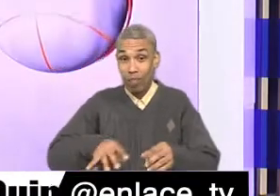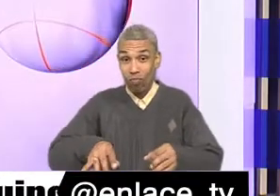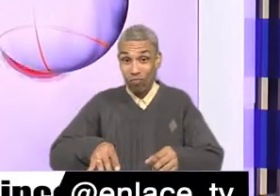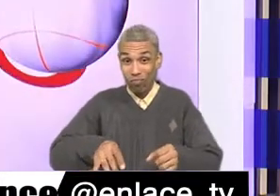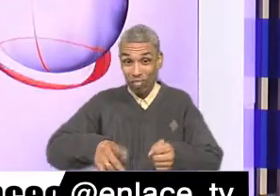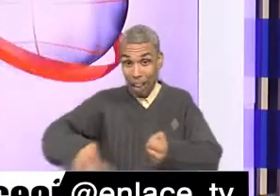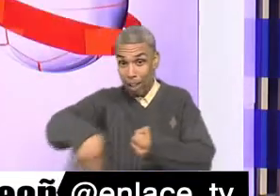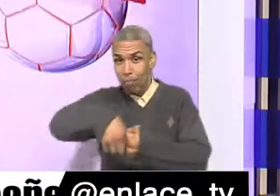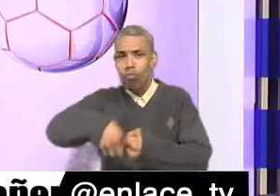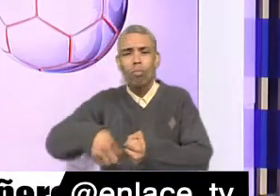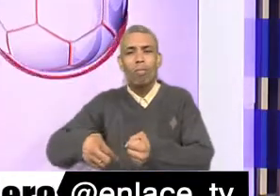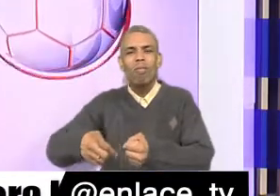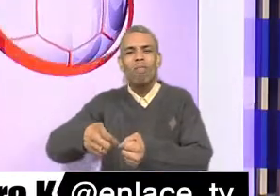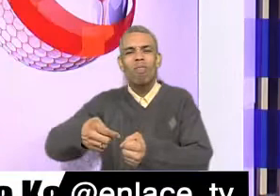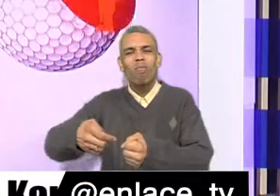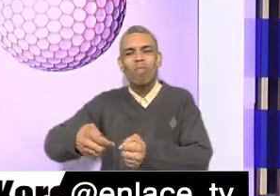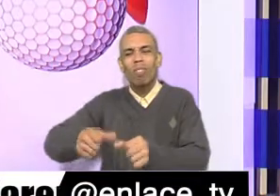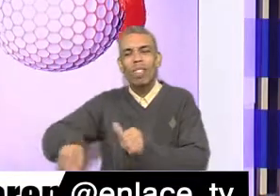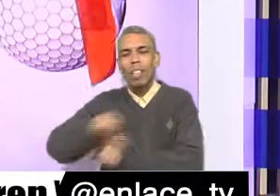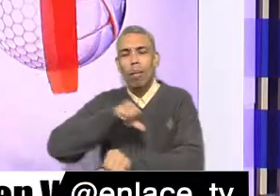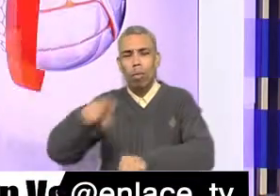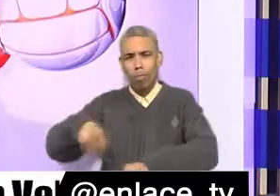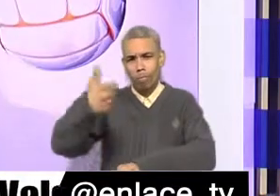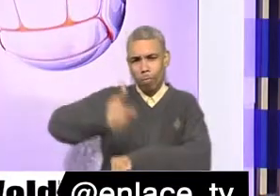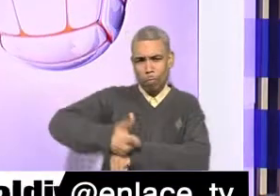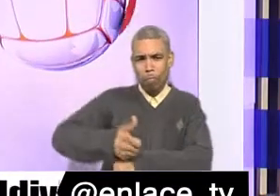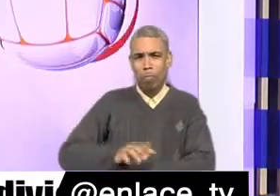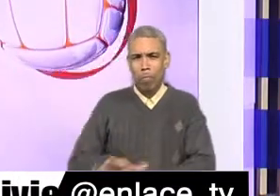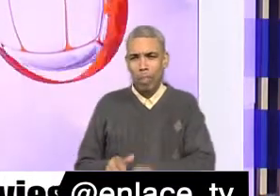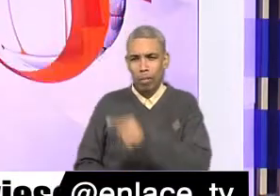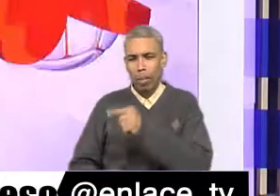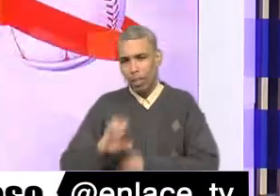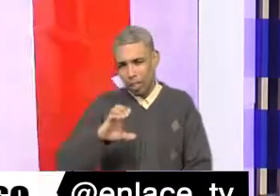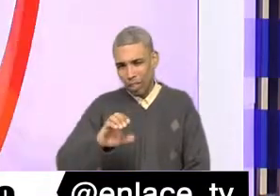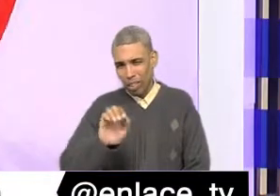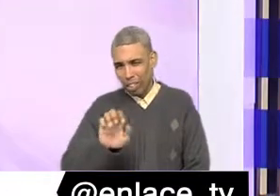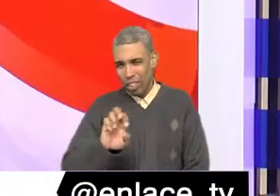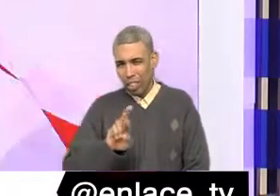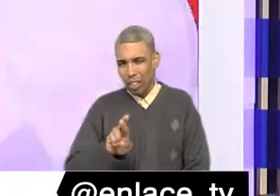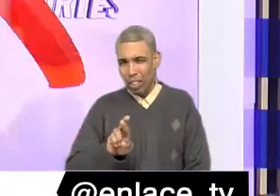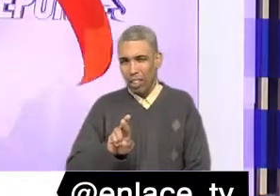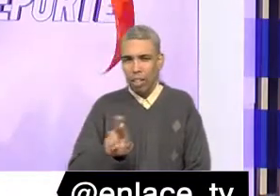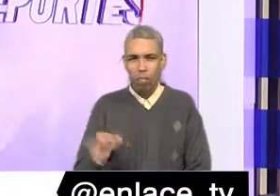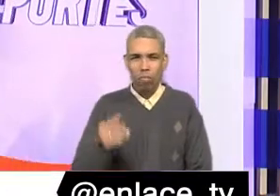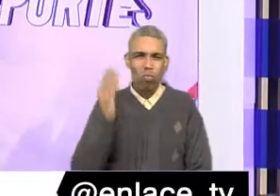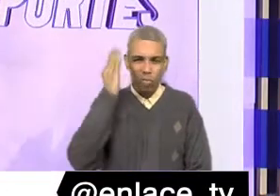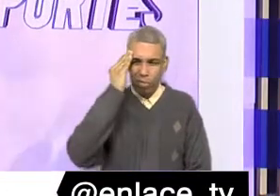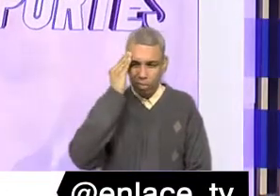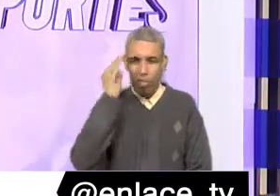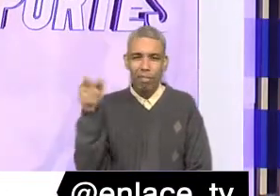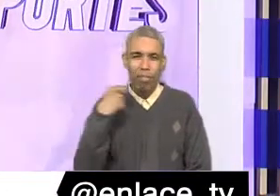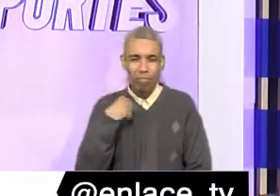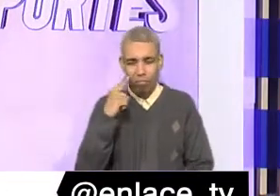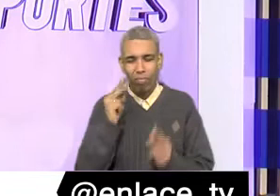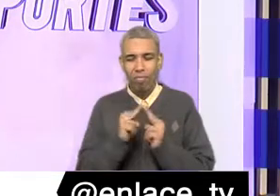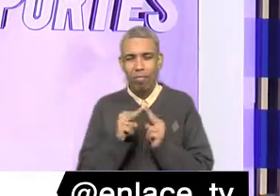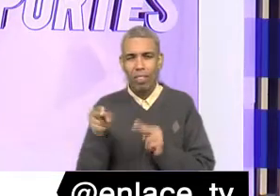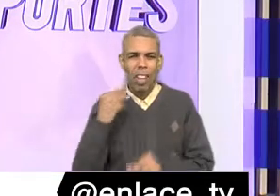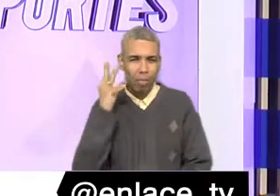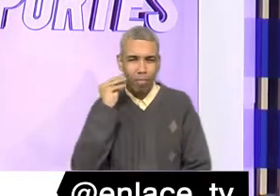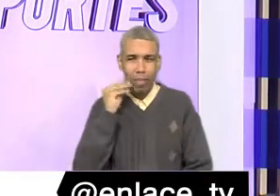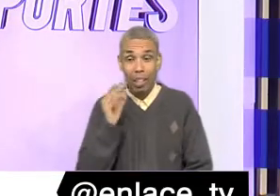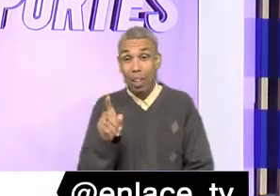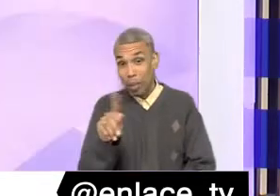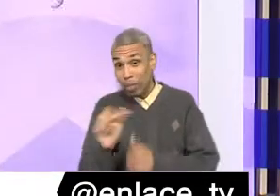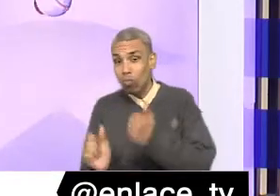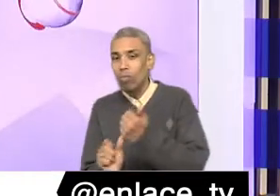Se trata de César Torres, un hombre que ya ha tenido un recorrido por algunos equipos del país. Y con nuestro crédito, el orgullo, nuestro el barranqueño Sergio